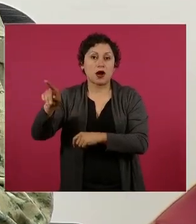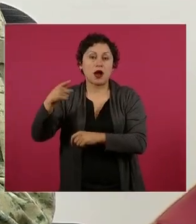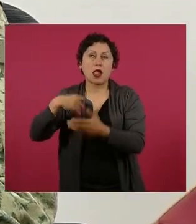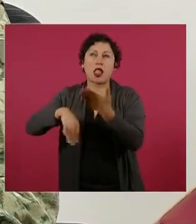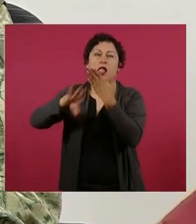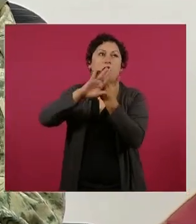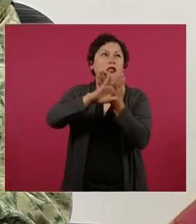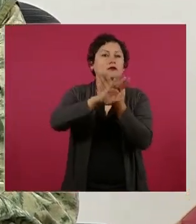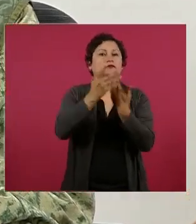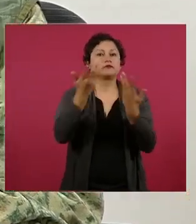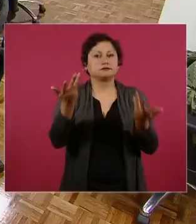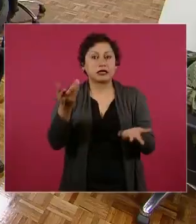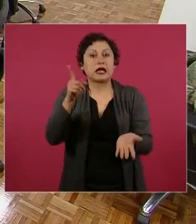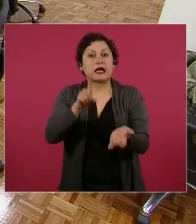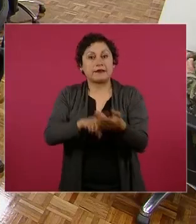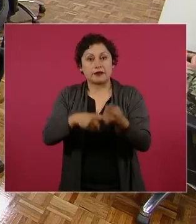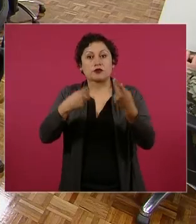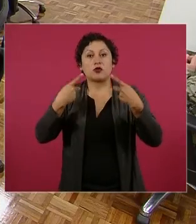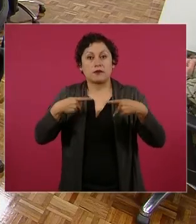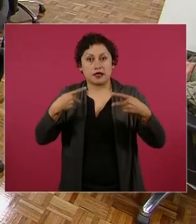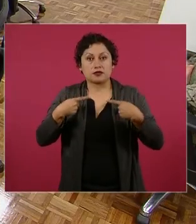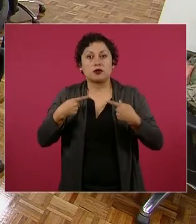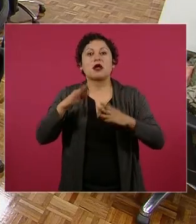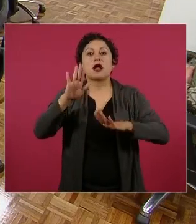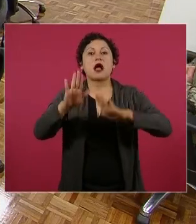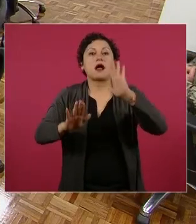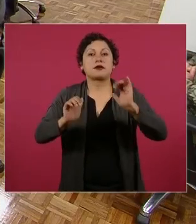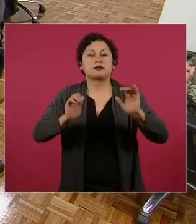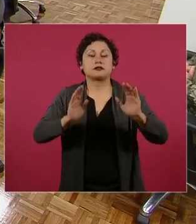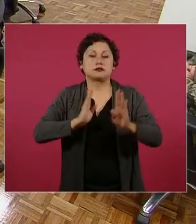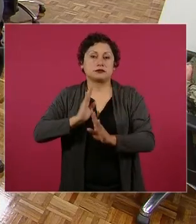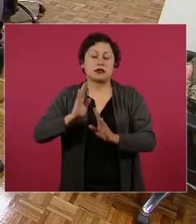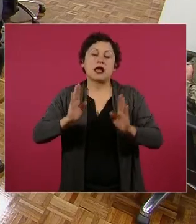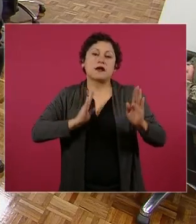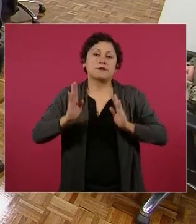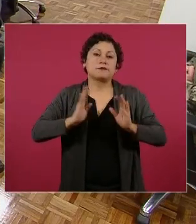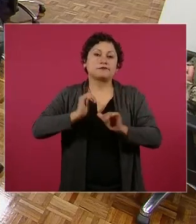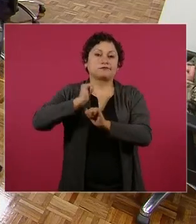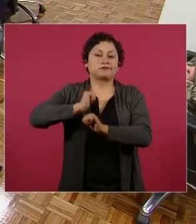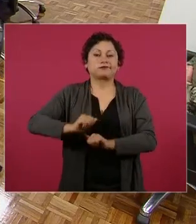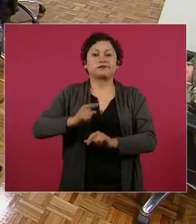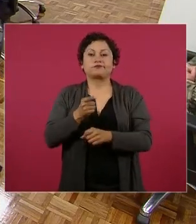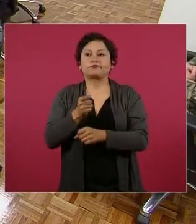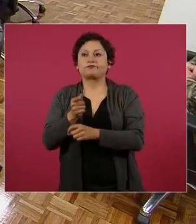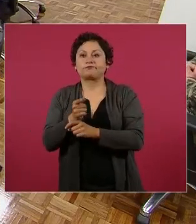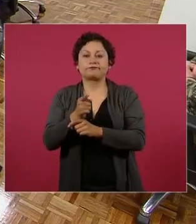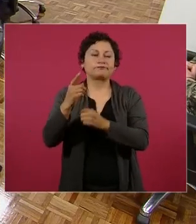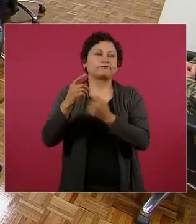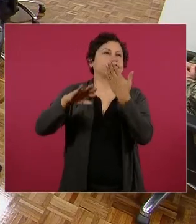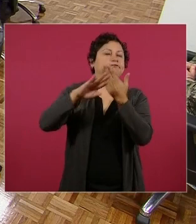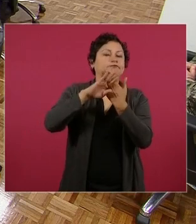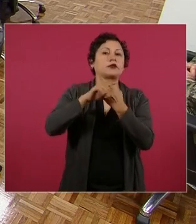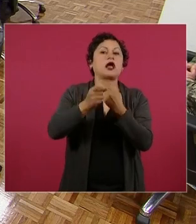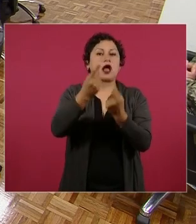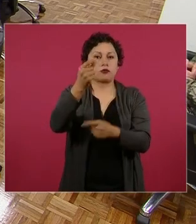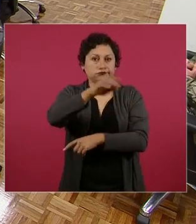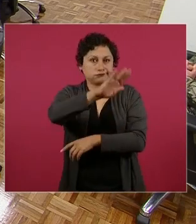ha sufrido lesiones, inclusive han fallecido algunos de nuestros elementos. Entonces, lo que se busca con